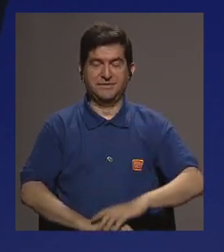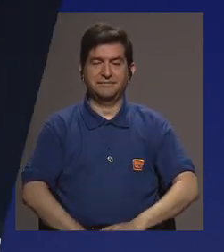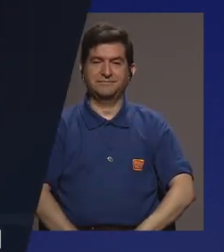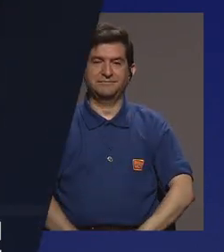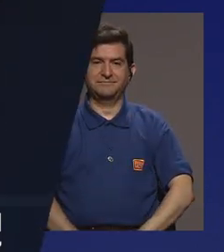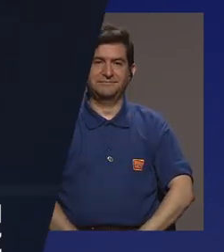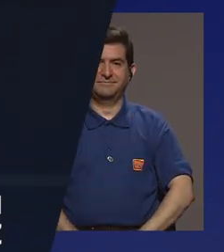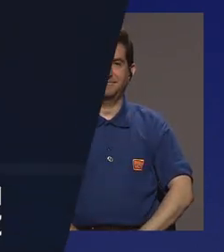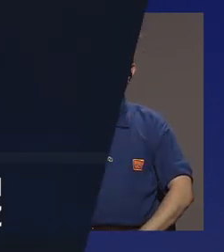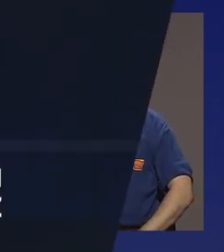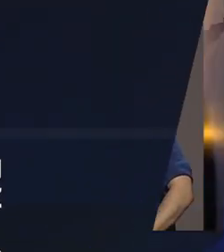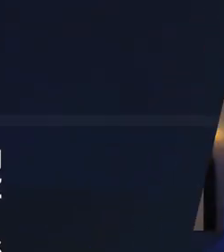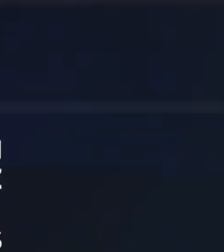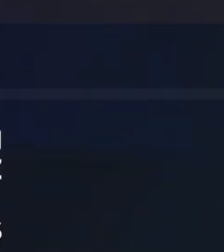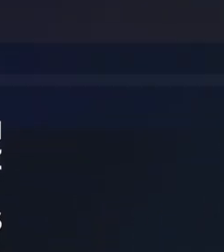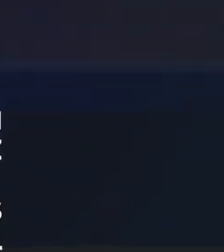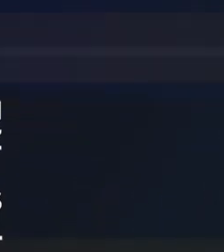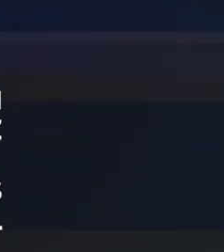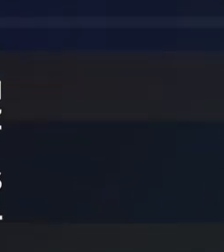con nosotros